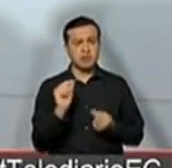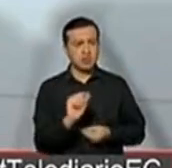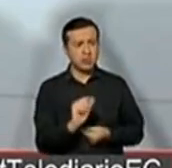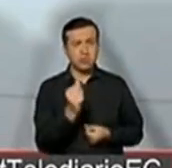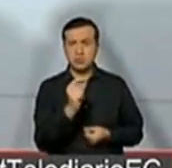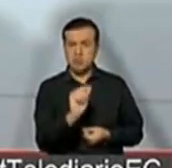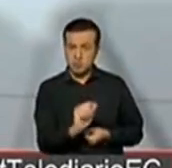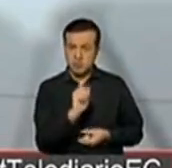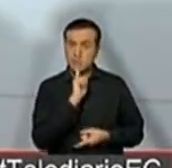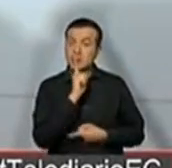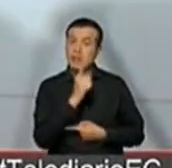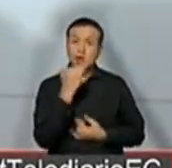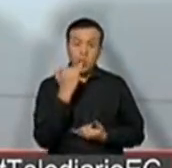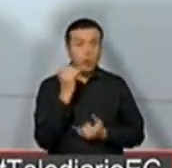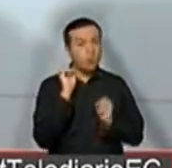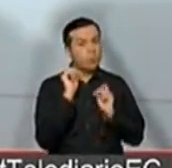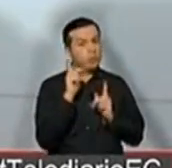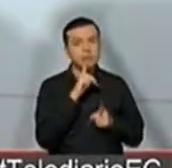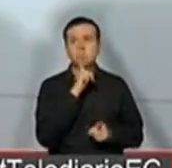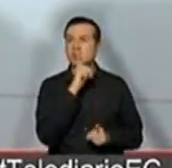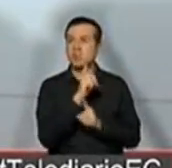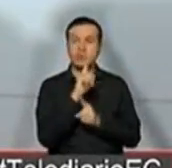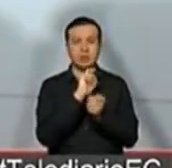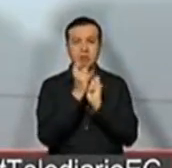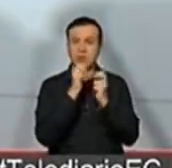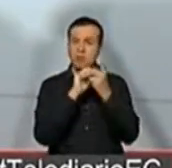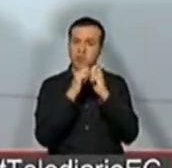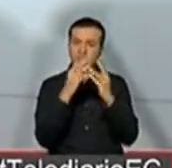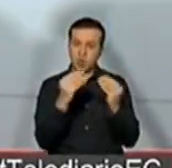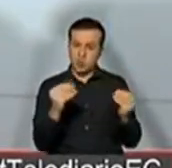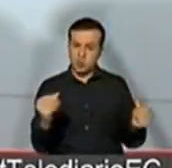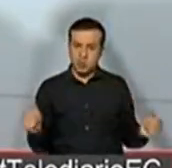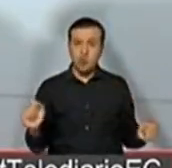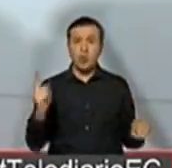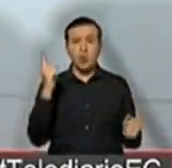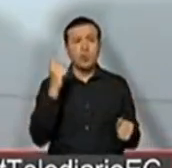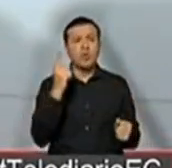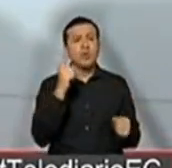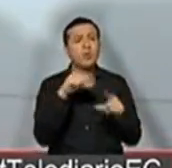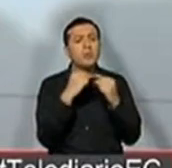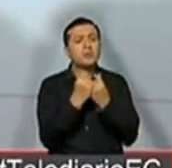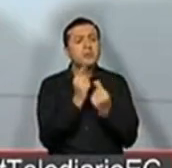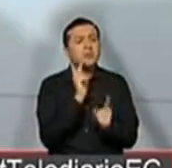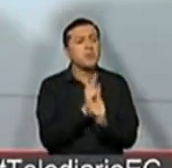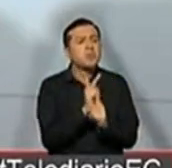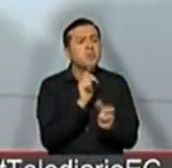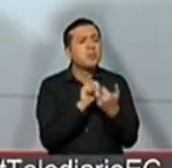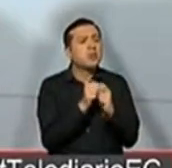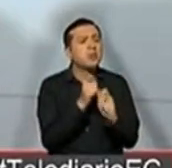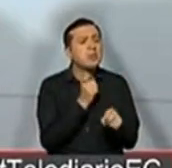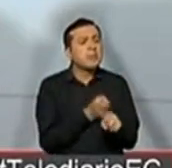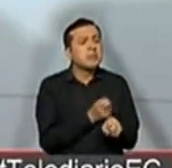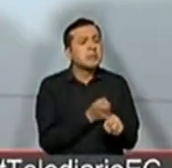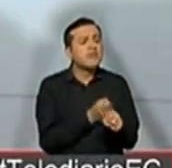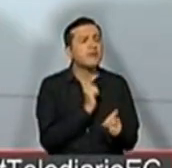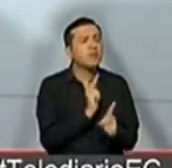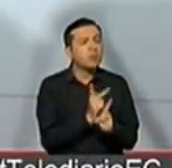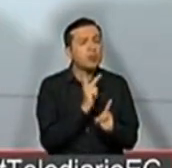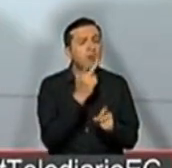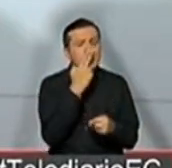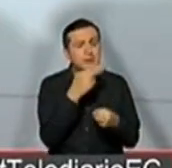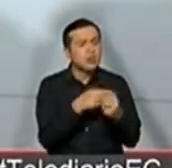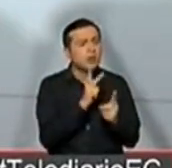menores. Entonces, esta es la oportunidad para una solución global. No solo una comisión para un problema que es coyuntural, el de